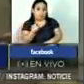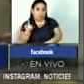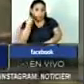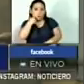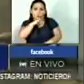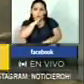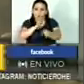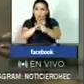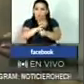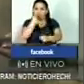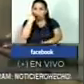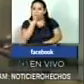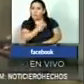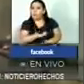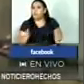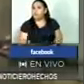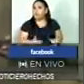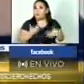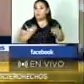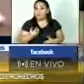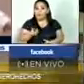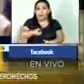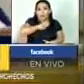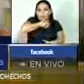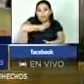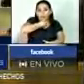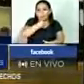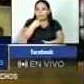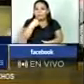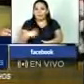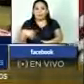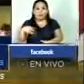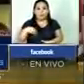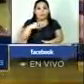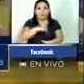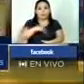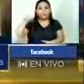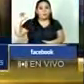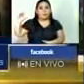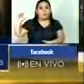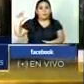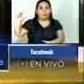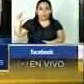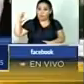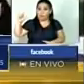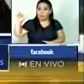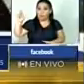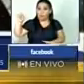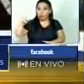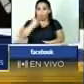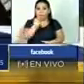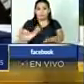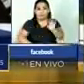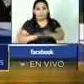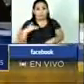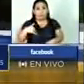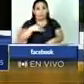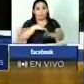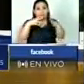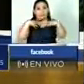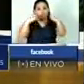escuchemos y a continuaciones las declaraciones que brindaba el doctor Carlos Sáenz secretario general del Ministerio de Salud